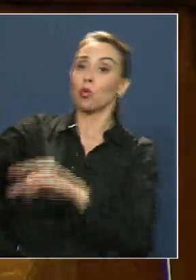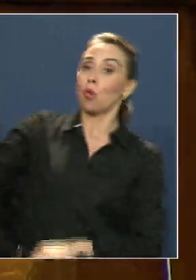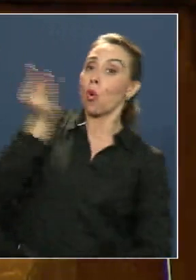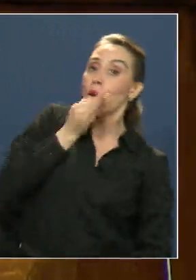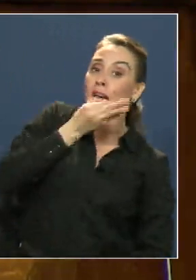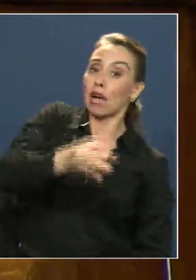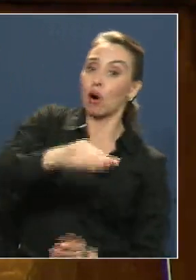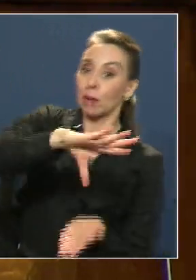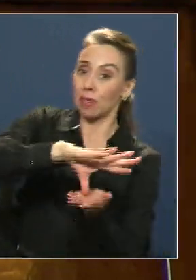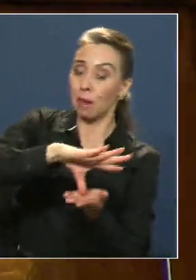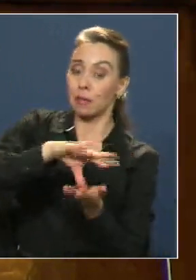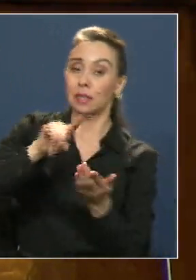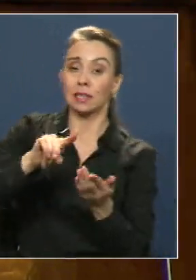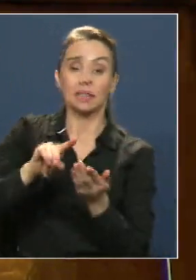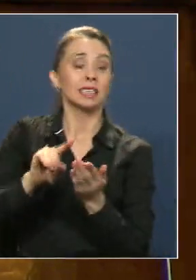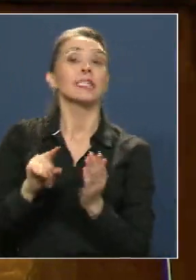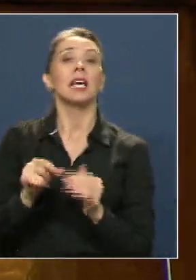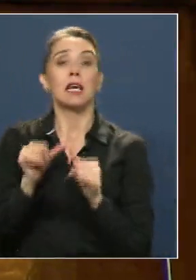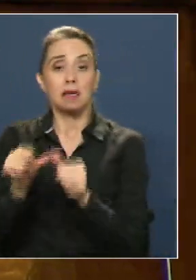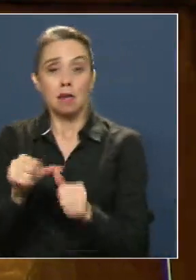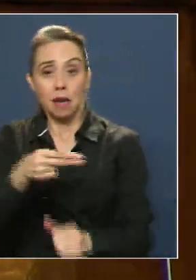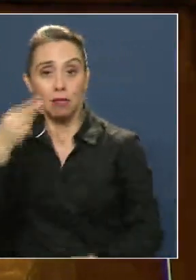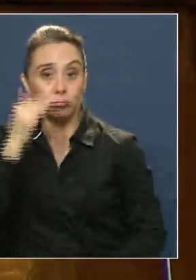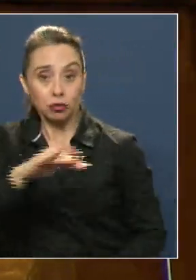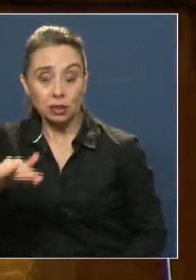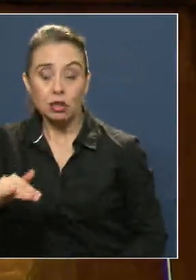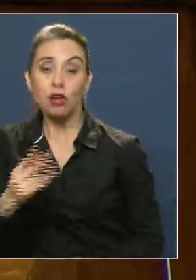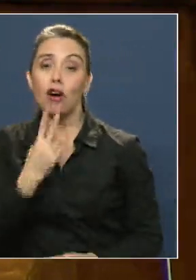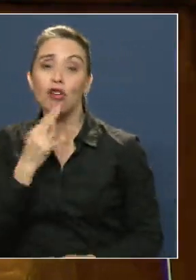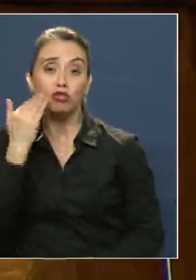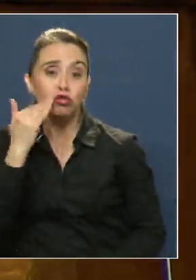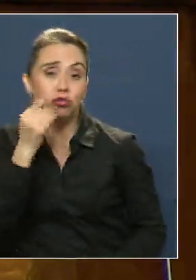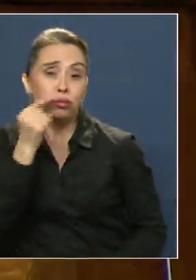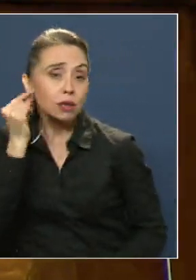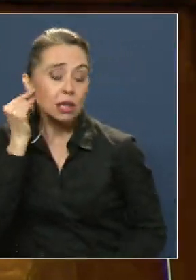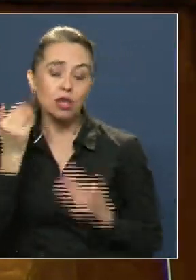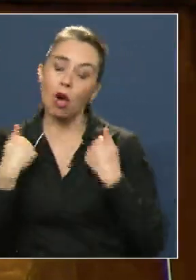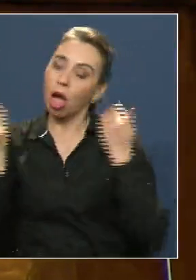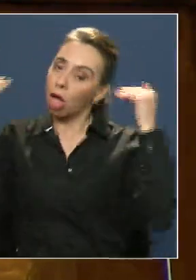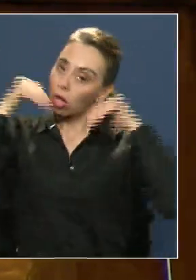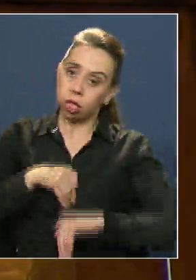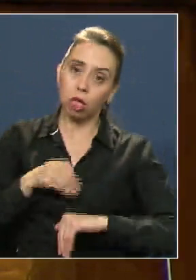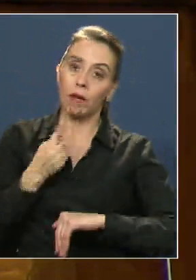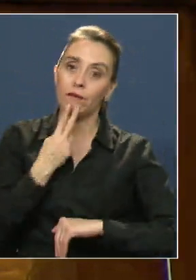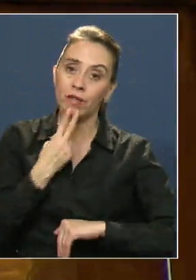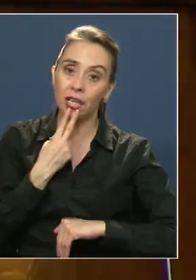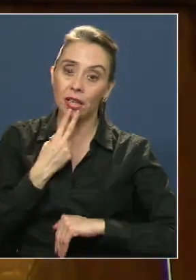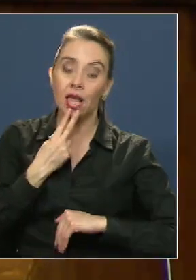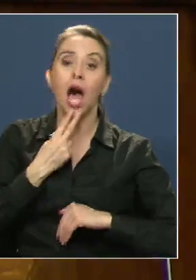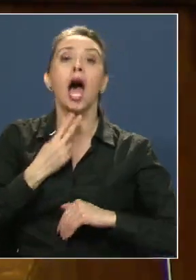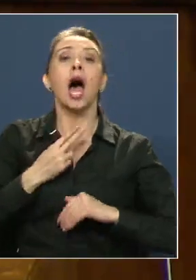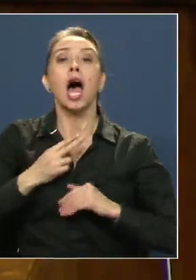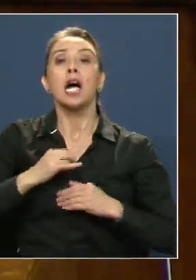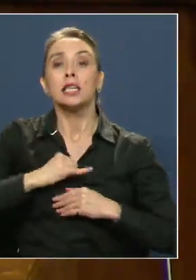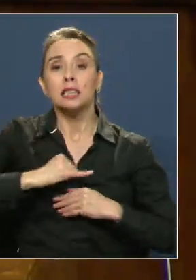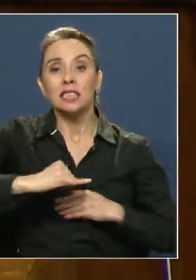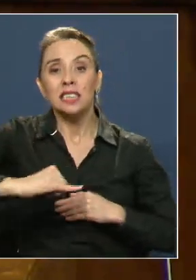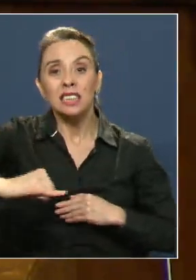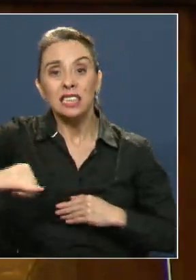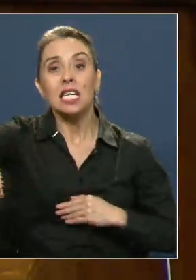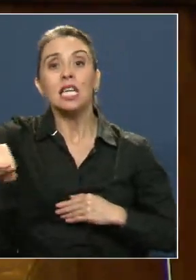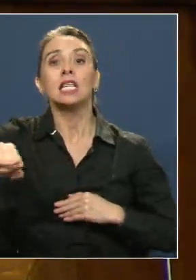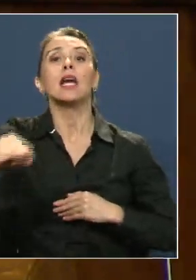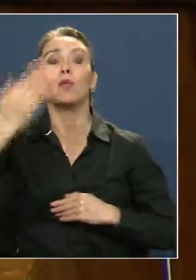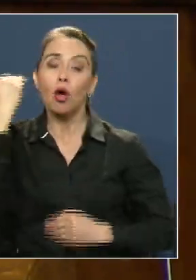devastadores que este tipo de delitos tienen en la vida de los niños y niñas, los cuales son efectos que se van continuando en la vida de las personas que en